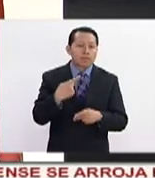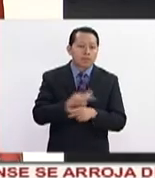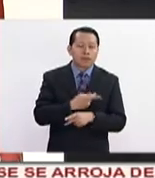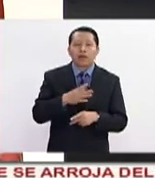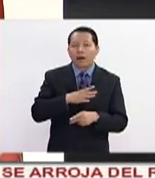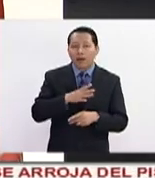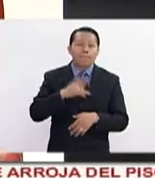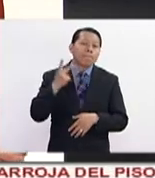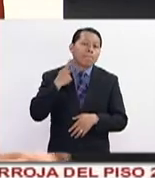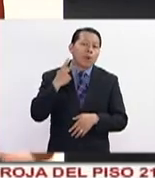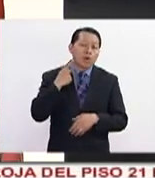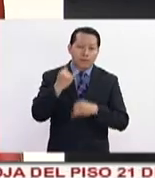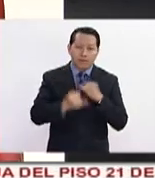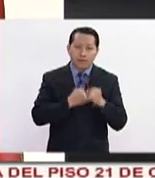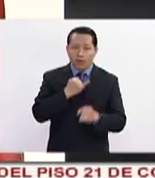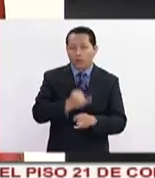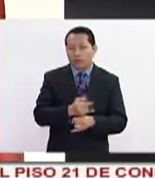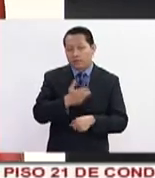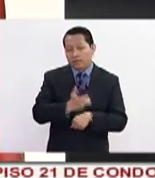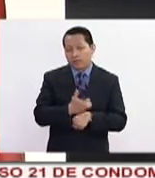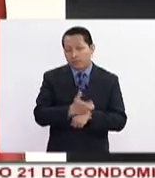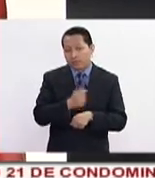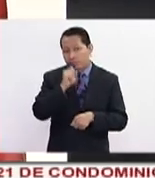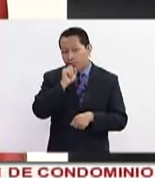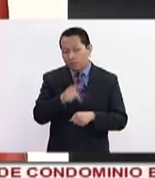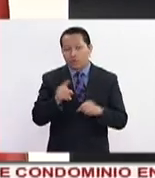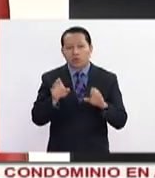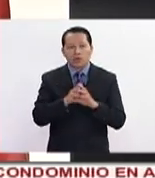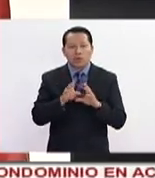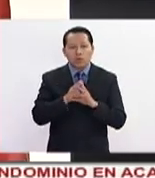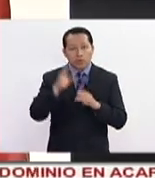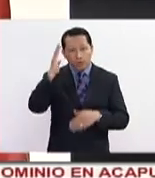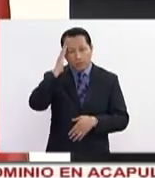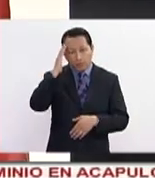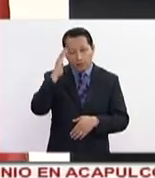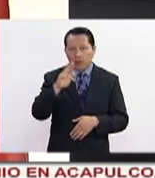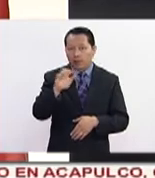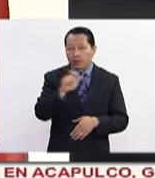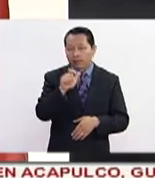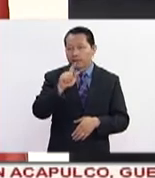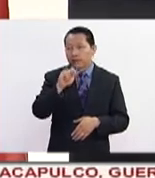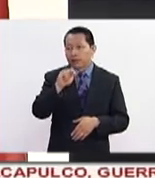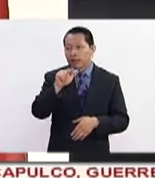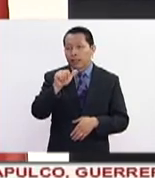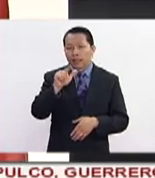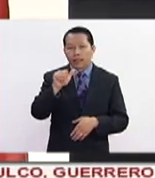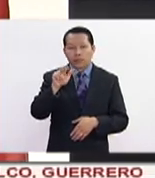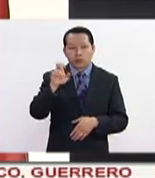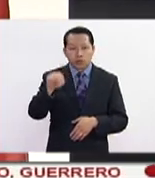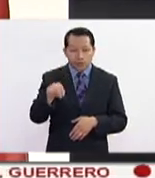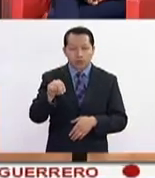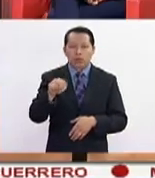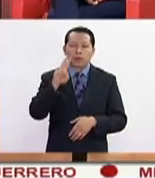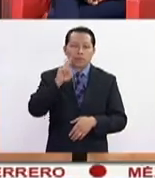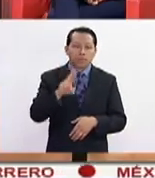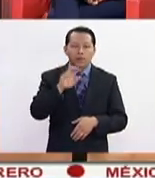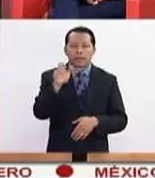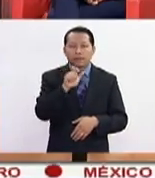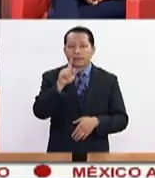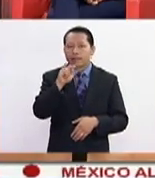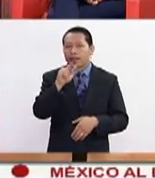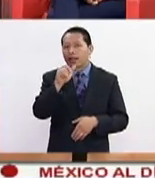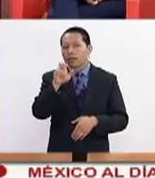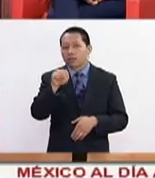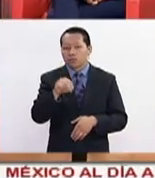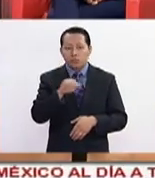política internacional de Estados Unidos y la diplomacia que está liderando Rex Tillerson. Vemos como Rex Tillerson tiene una posición mucho